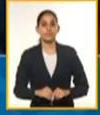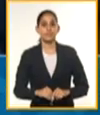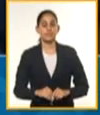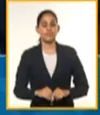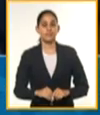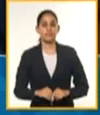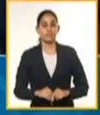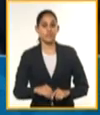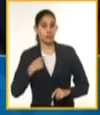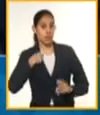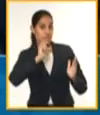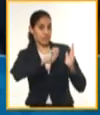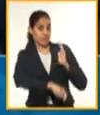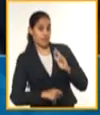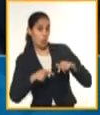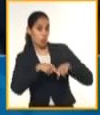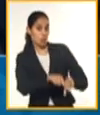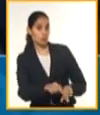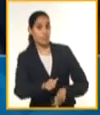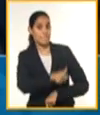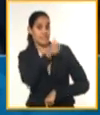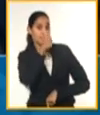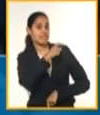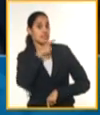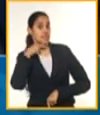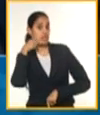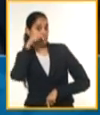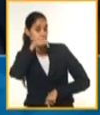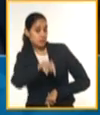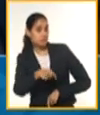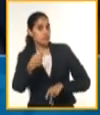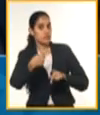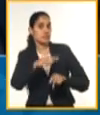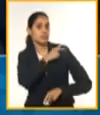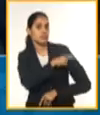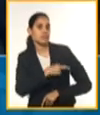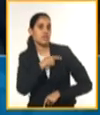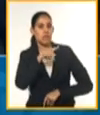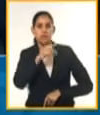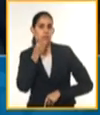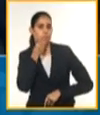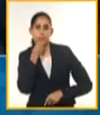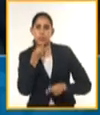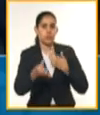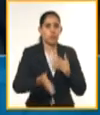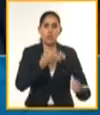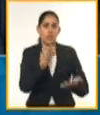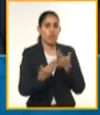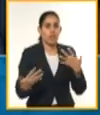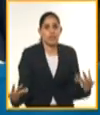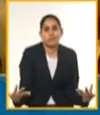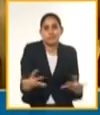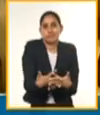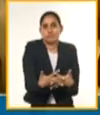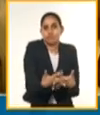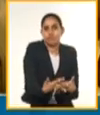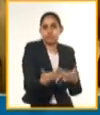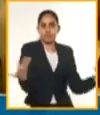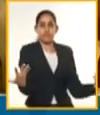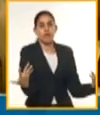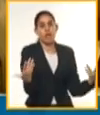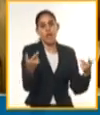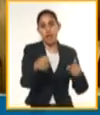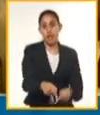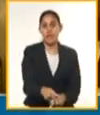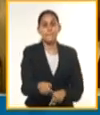Firmé un acuerdo con Putin, con Macron y Merkel de alto el fuego y Putin lo rompió. ¿De qué diplomacia me está hablando?, espeta Zelensky al vicepresidente Vance, en